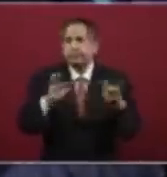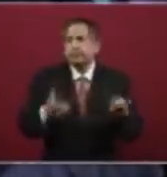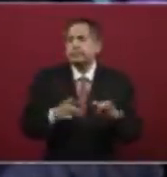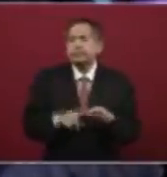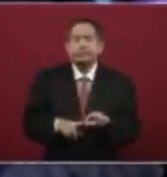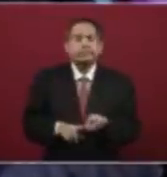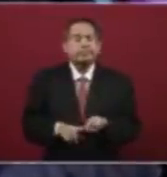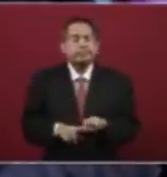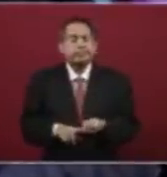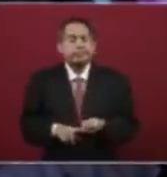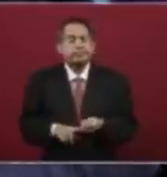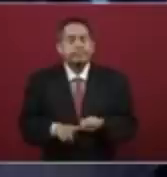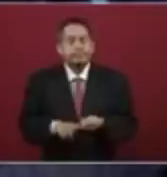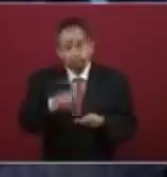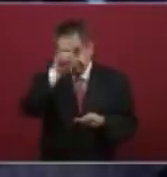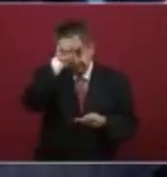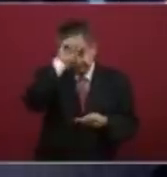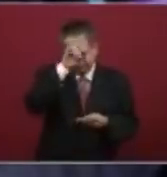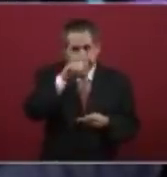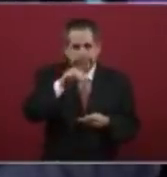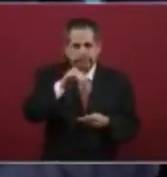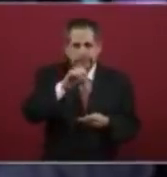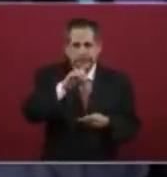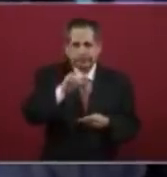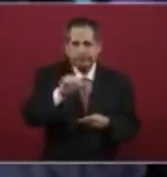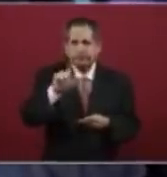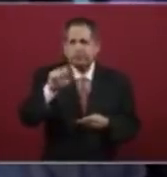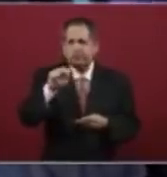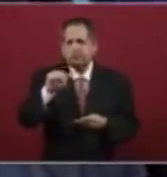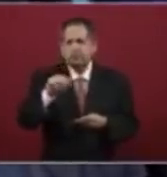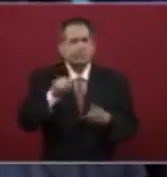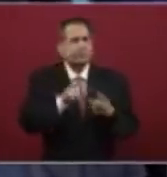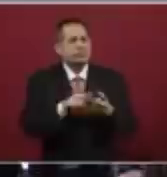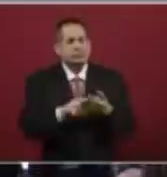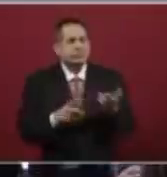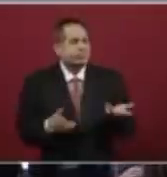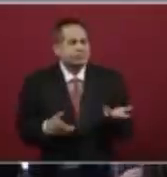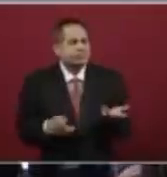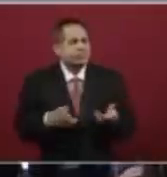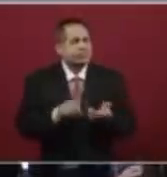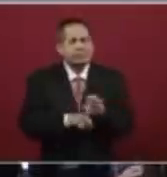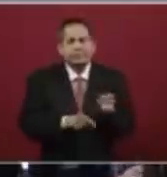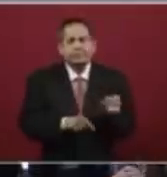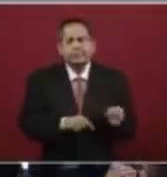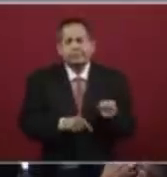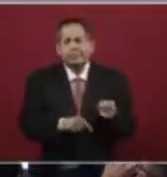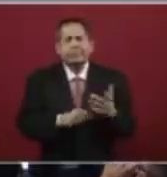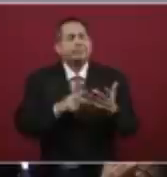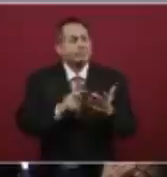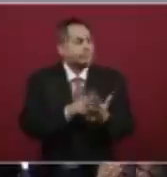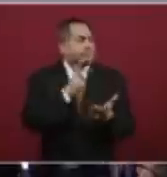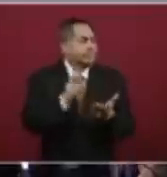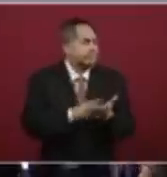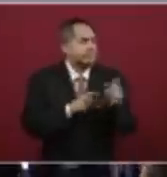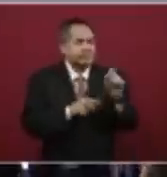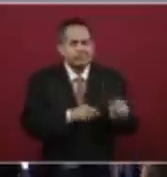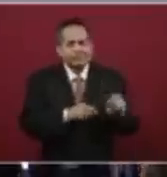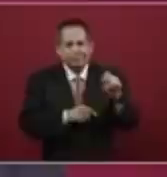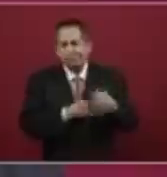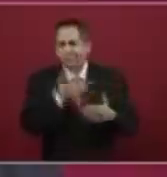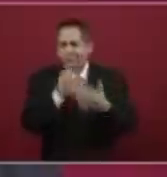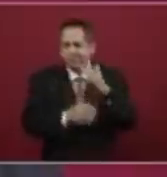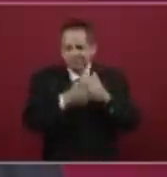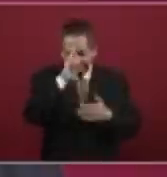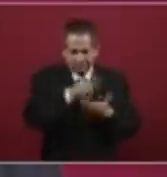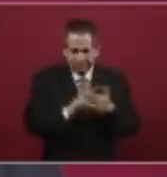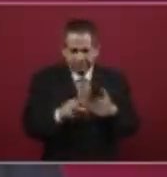en la mina de Media Luna, ahora aquí tengo el dato, donde se replica esta violencia en estos dos